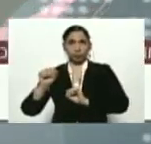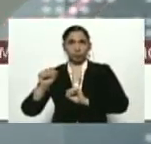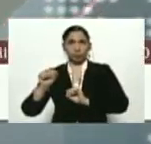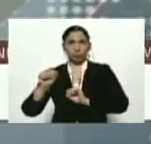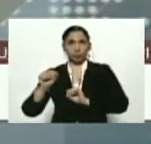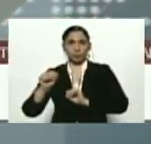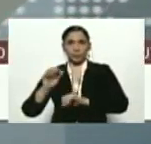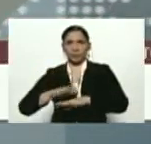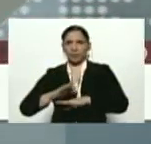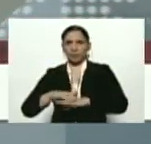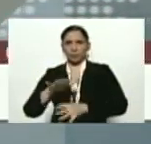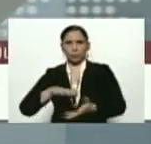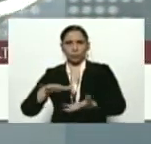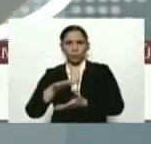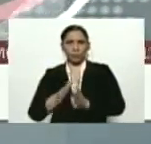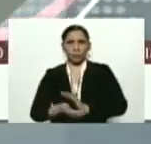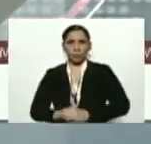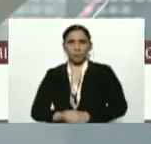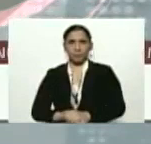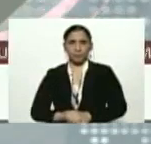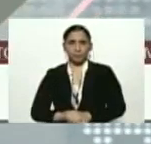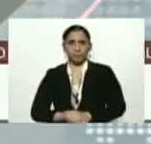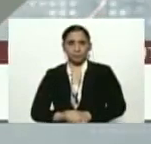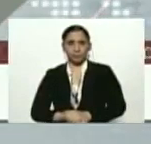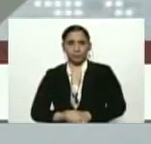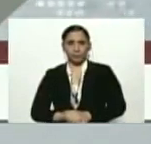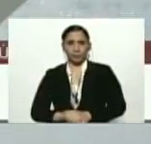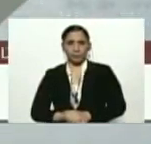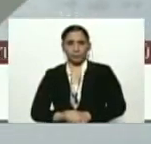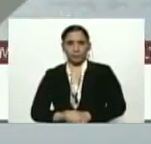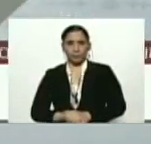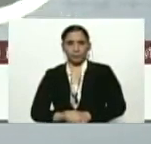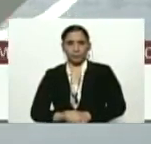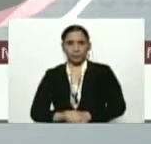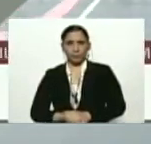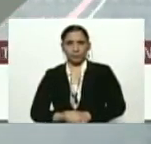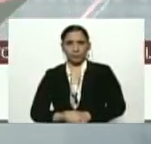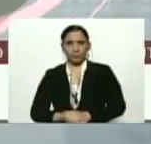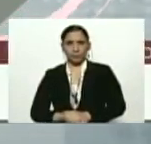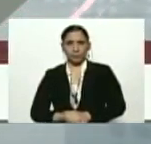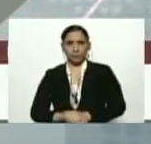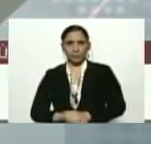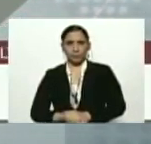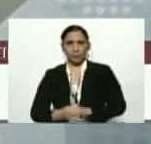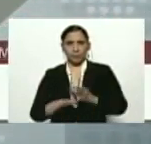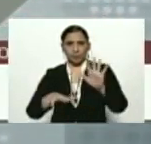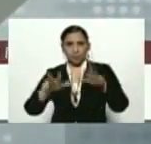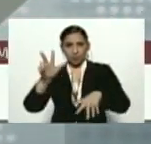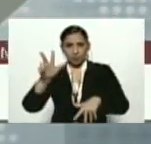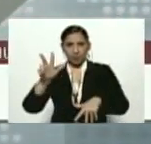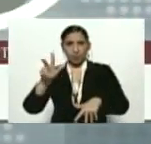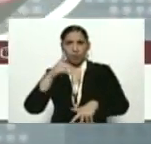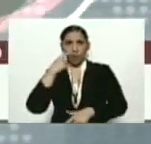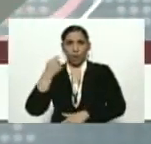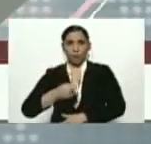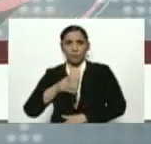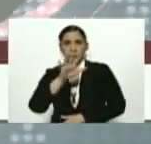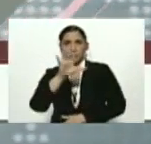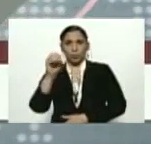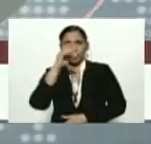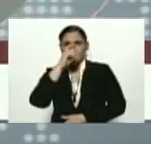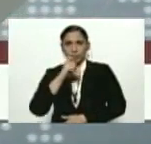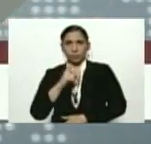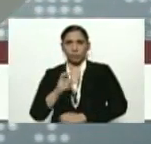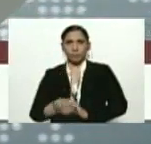presenten complicaciones. Finalmente, el caso número 13 es un hombre de 50 años de